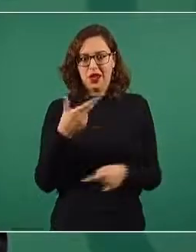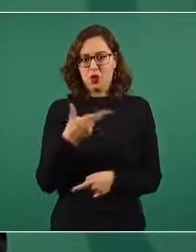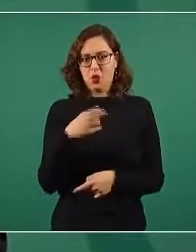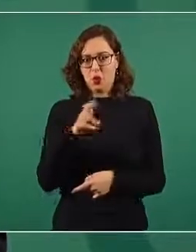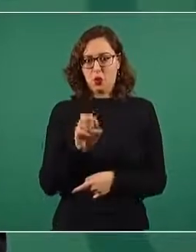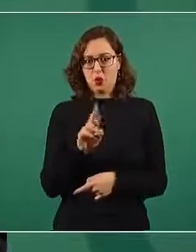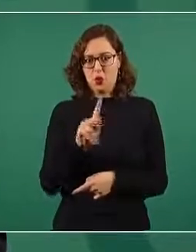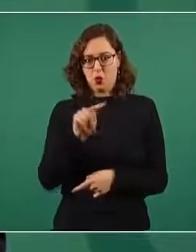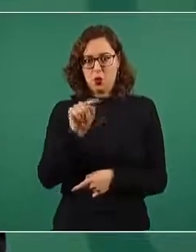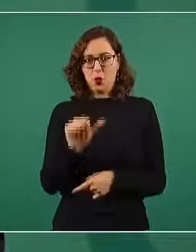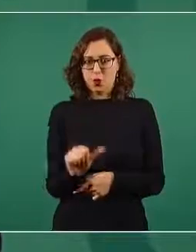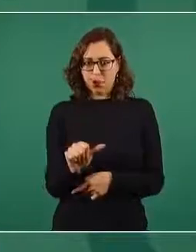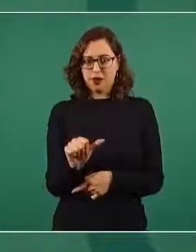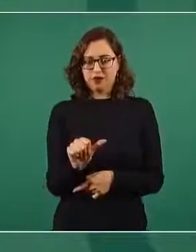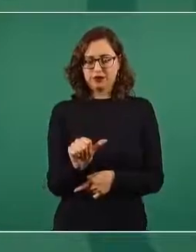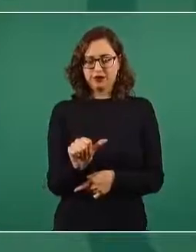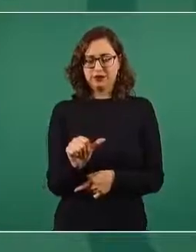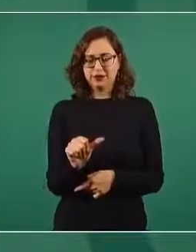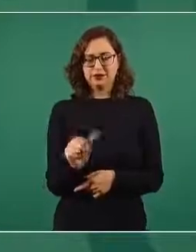Ustedes saben